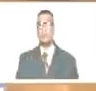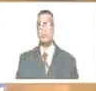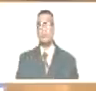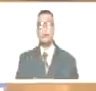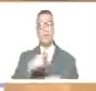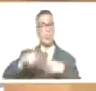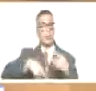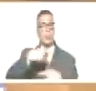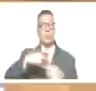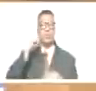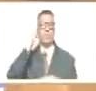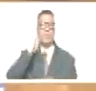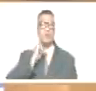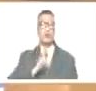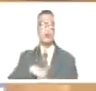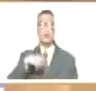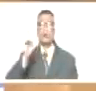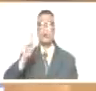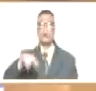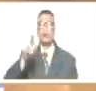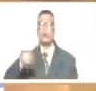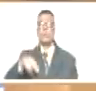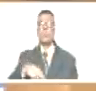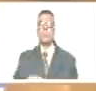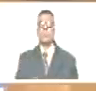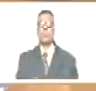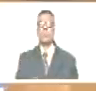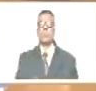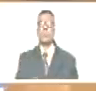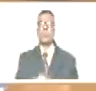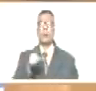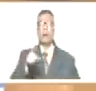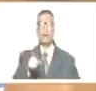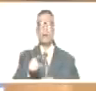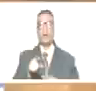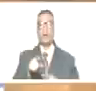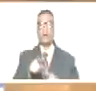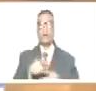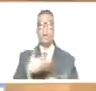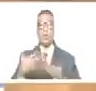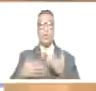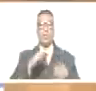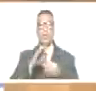Bolivariana jamás nos hemos convertido en una sociedad de cómplices.